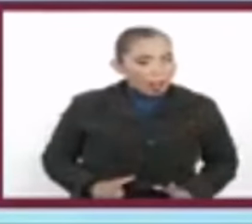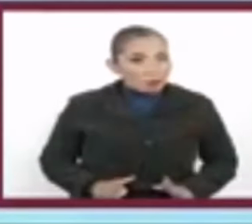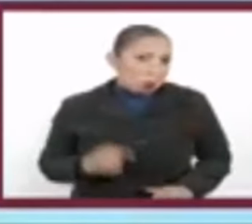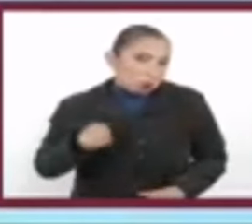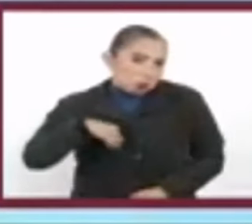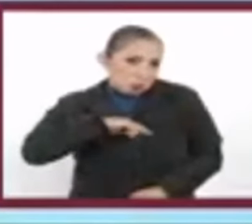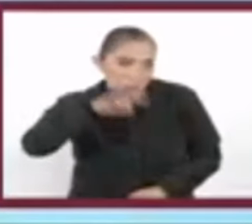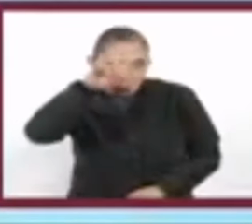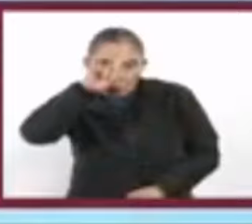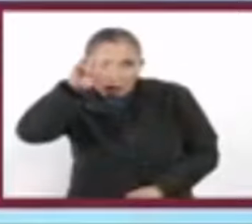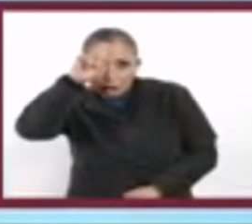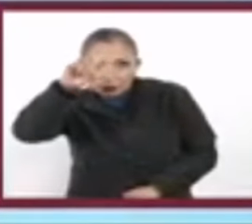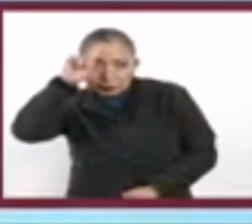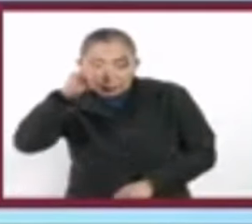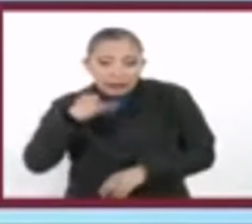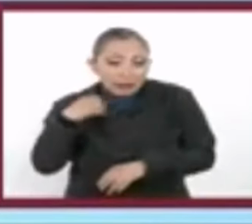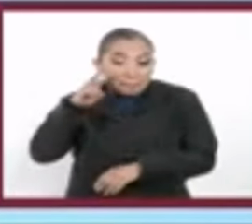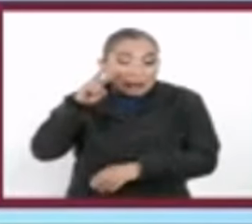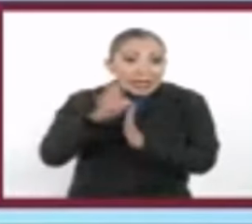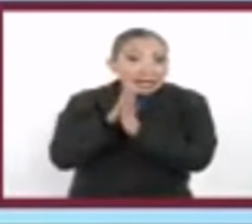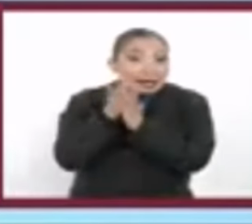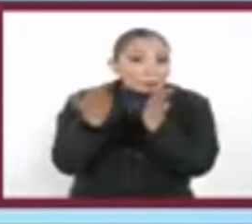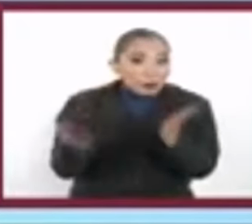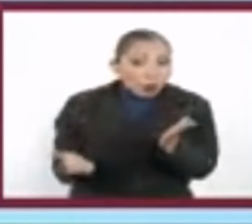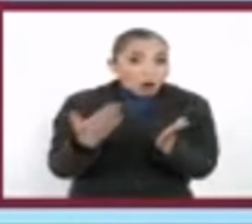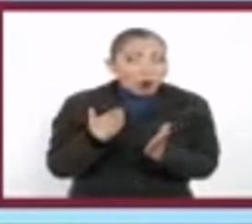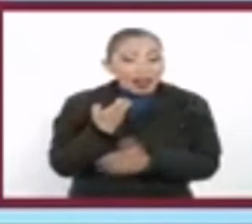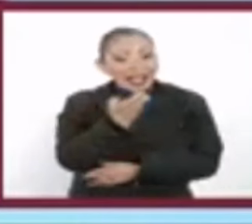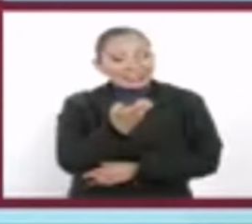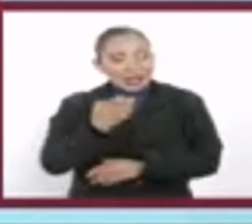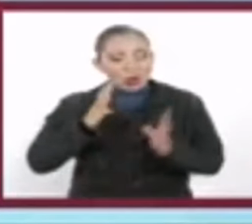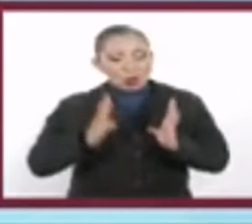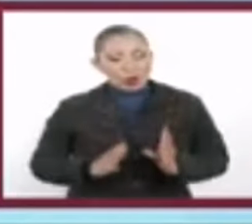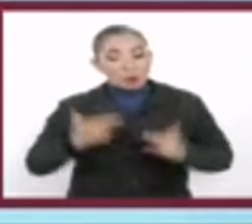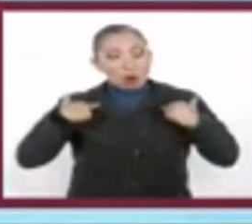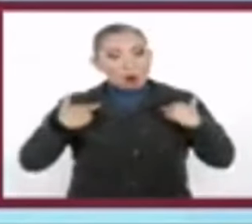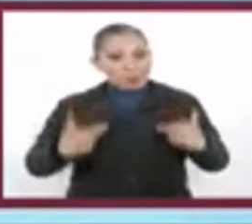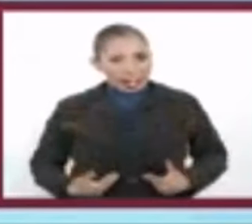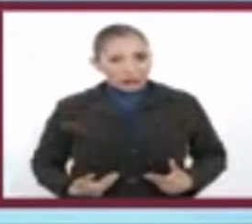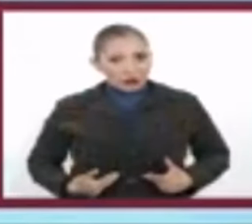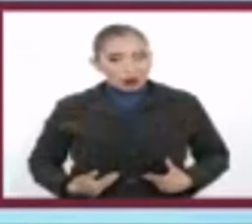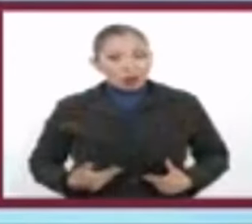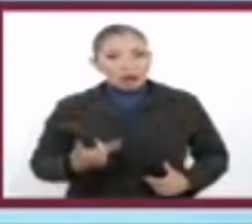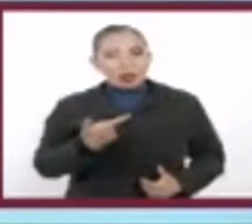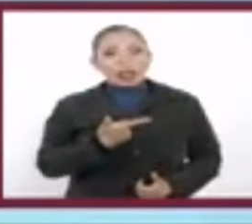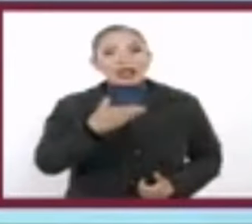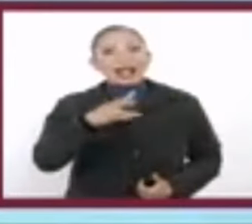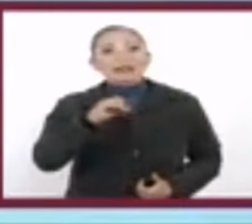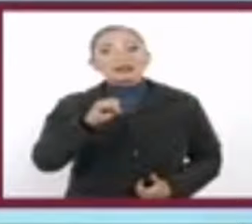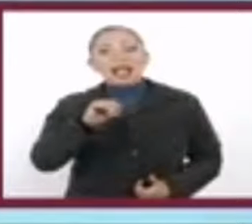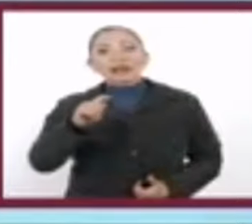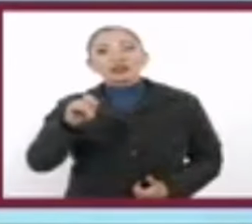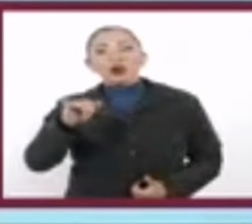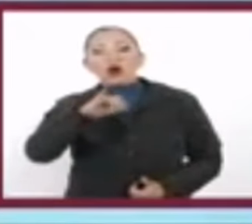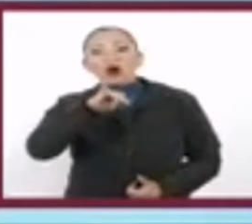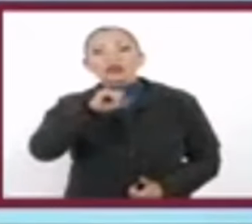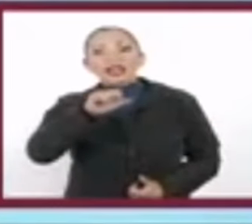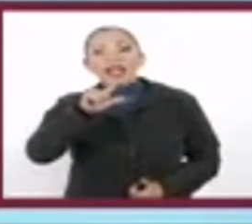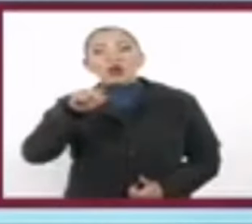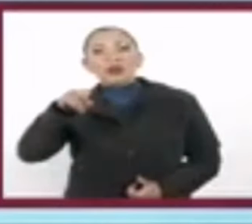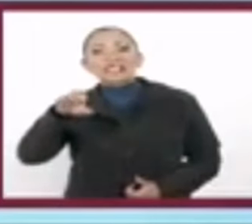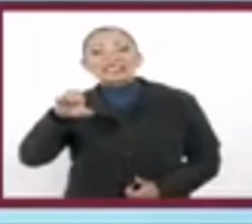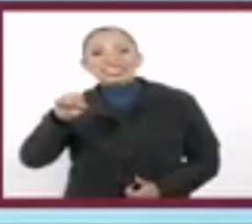les recomendamos consultar el libro Este cuerpo es humano, de Graça Toro y José Luis